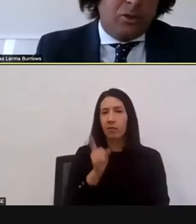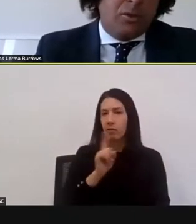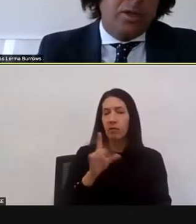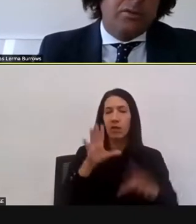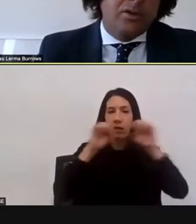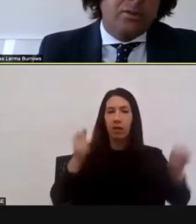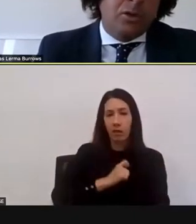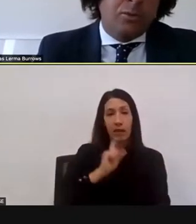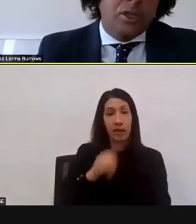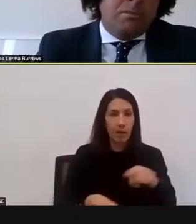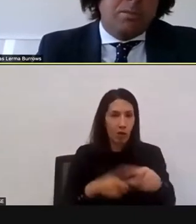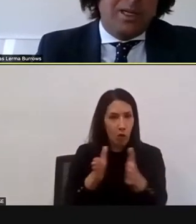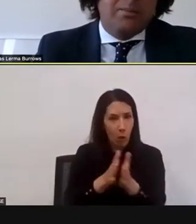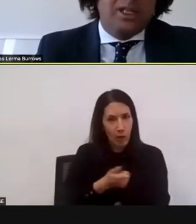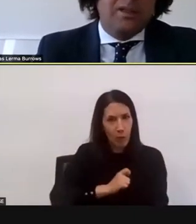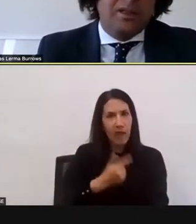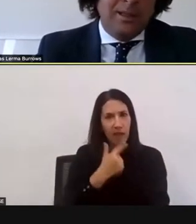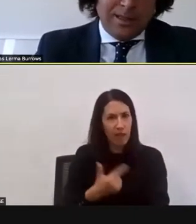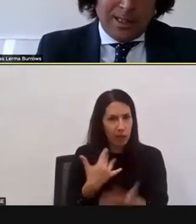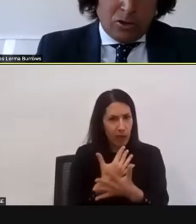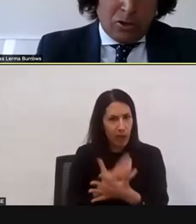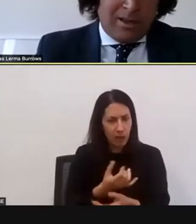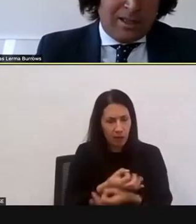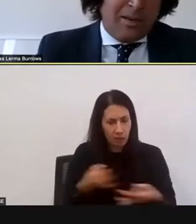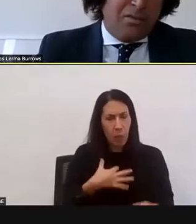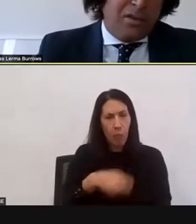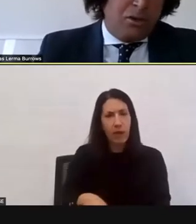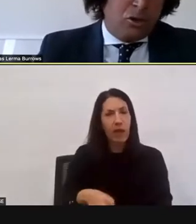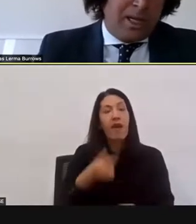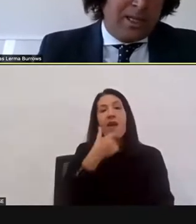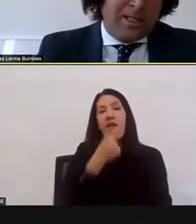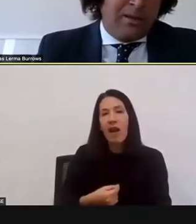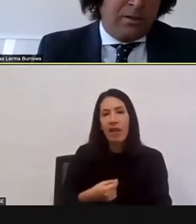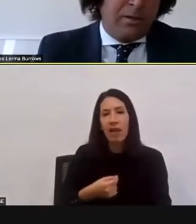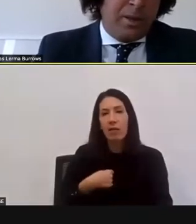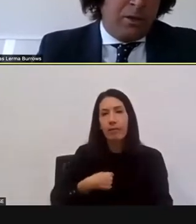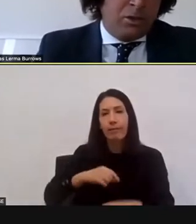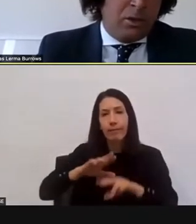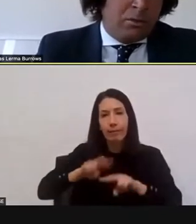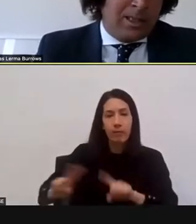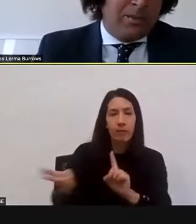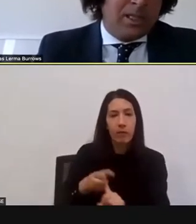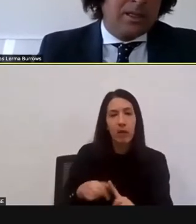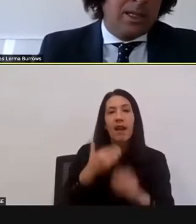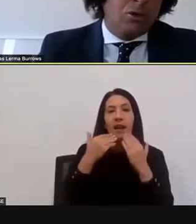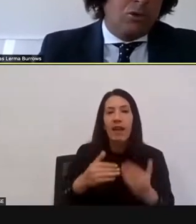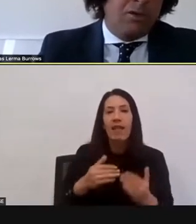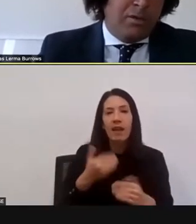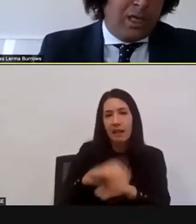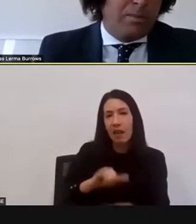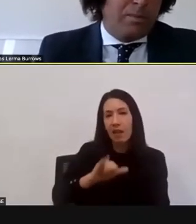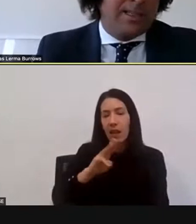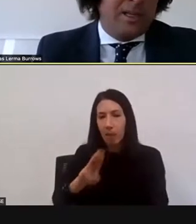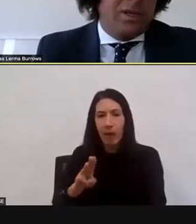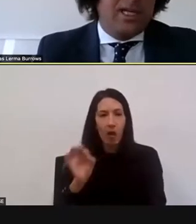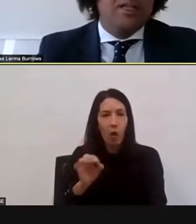Francisco Moreno lo puede explicar perfectamente, se les localiza a través de oficios o bien a través de la dirección IP o bien a través, en este caso, del wifi o de las